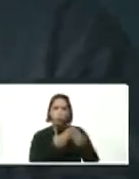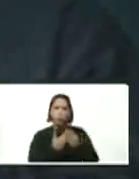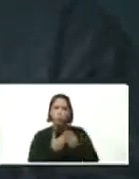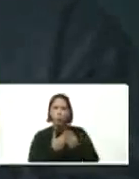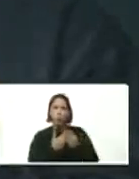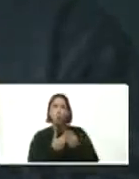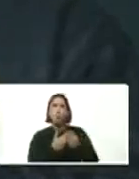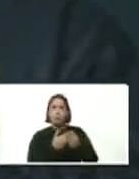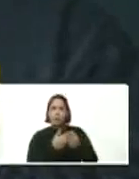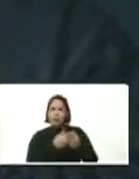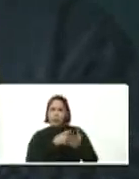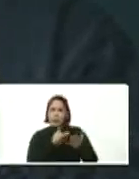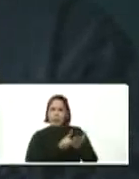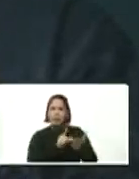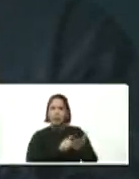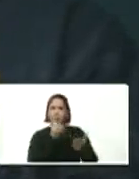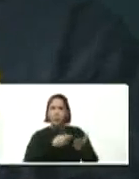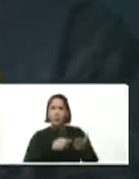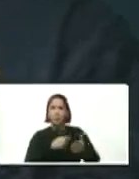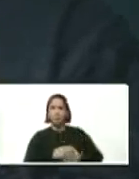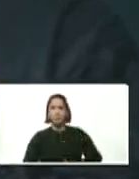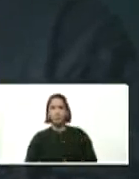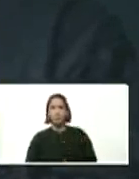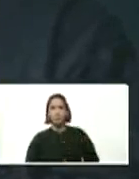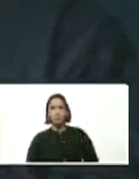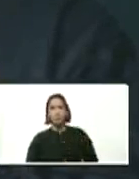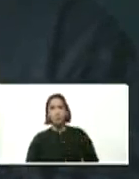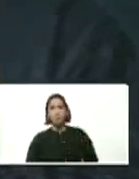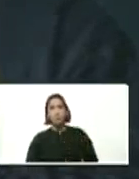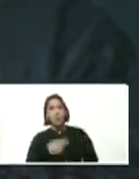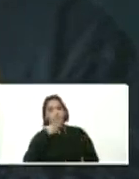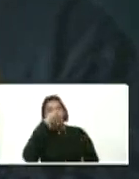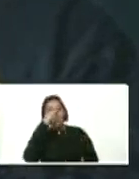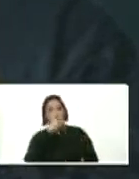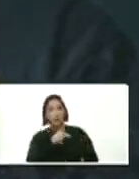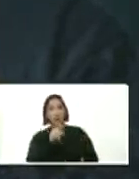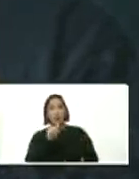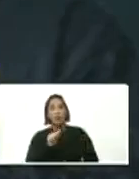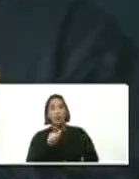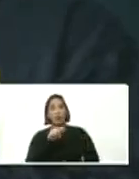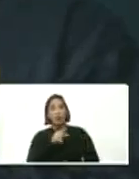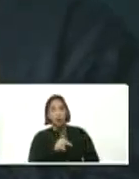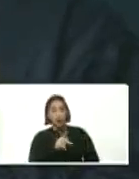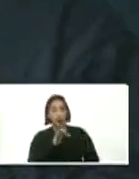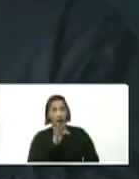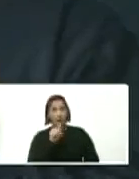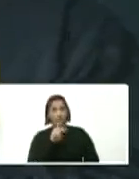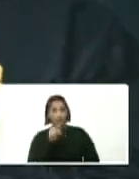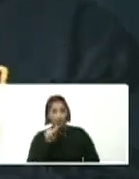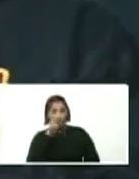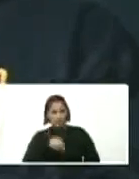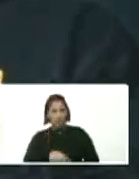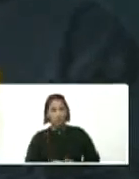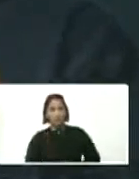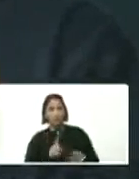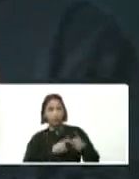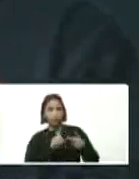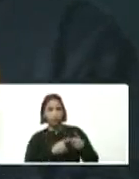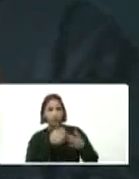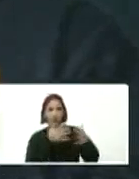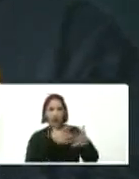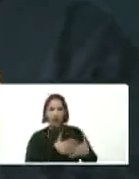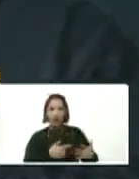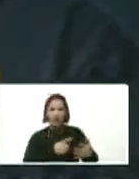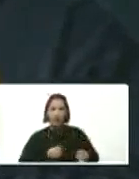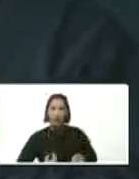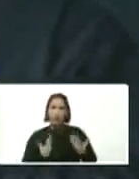universal. Está la carta al padre de Franz Kafka y está las cartas desde la cárcel de Antonio Gramsci. Las cartas de Alex Saad son una